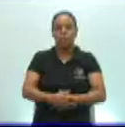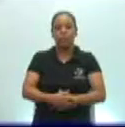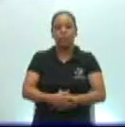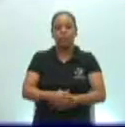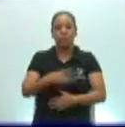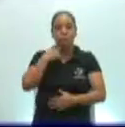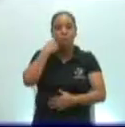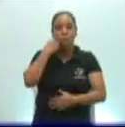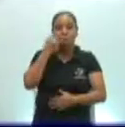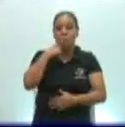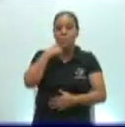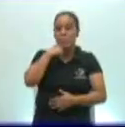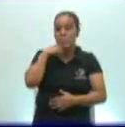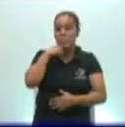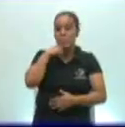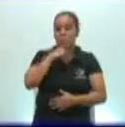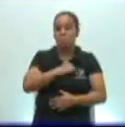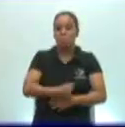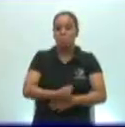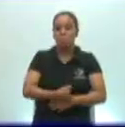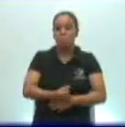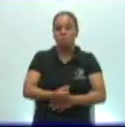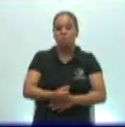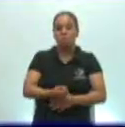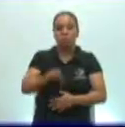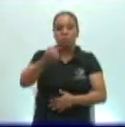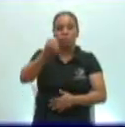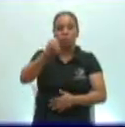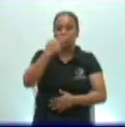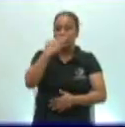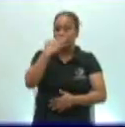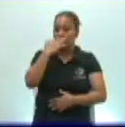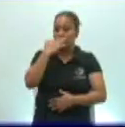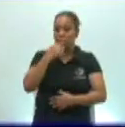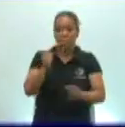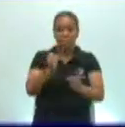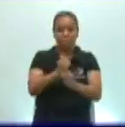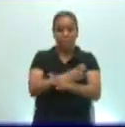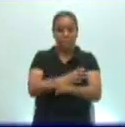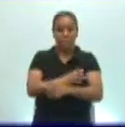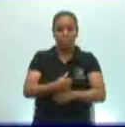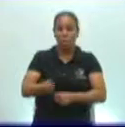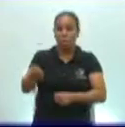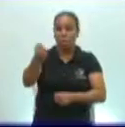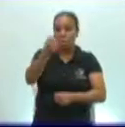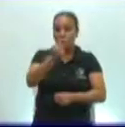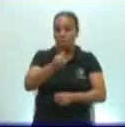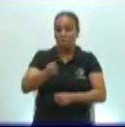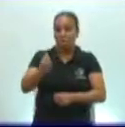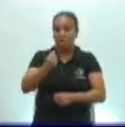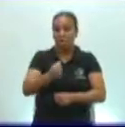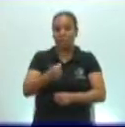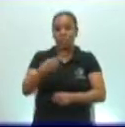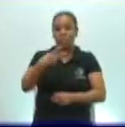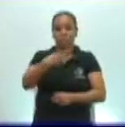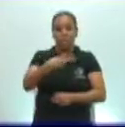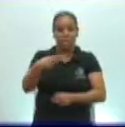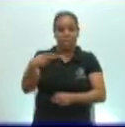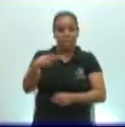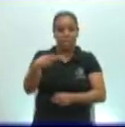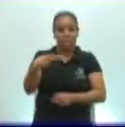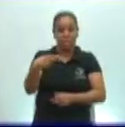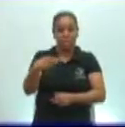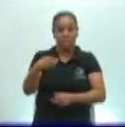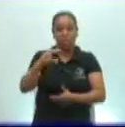color rojo el átomo de oxígeno y en color blanco los átomos de hidrógeno que conforman a